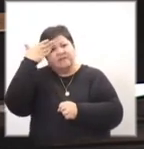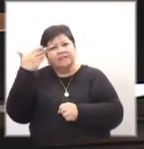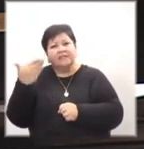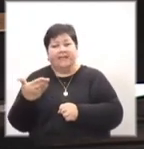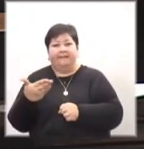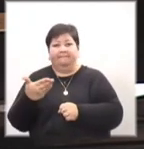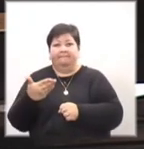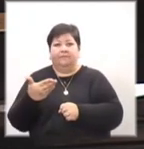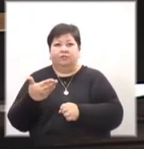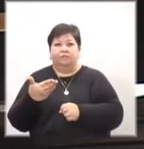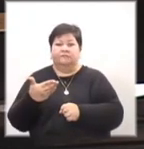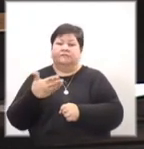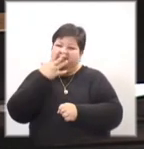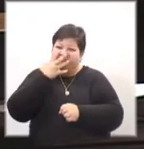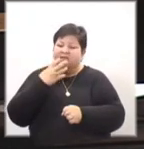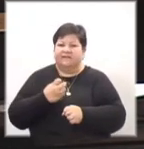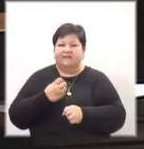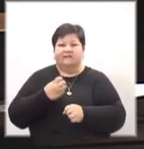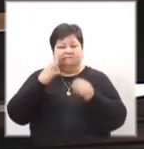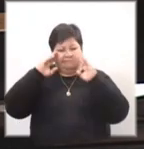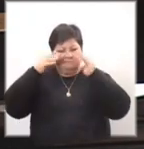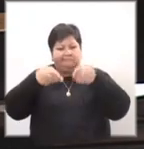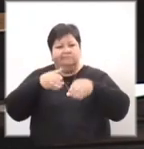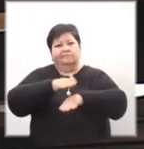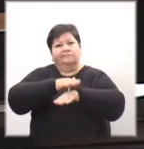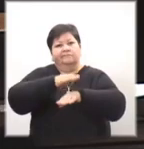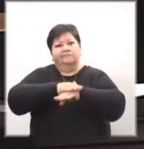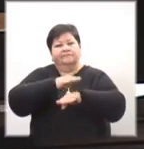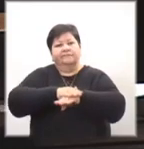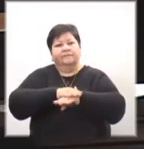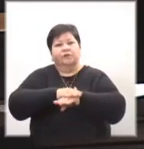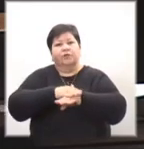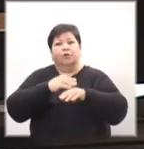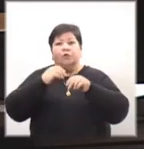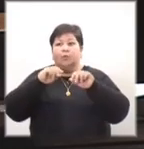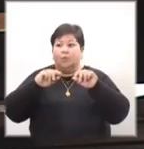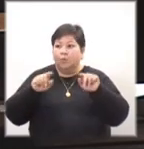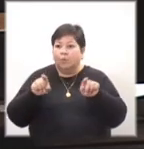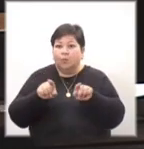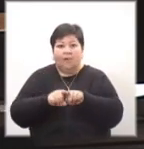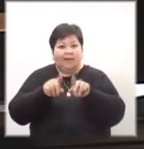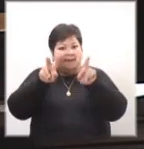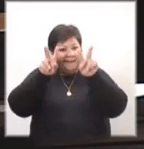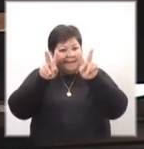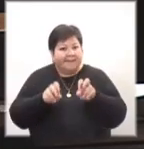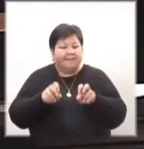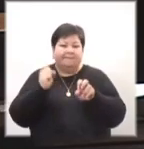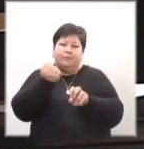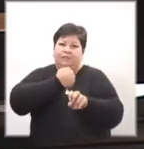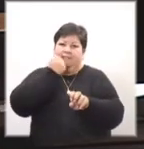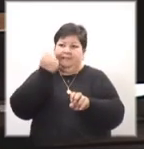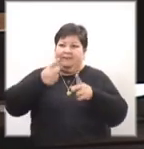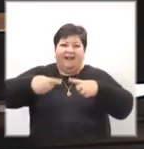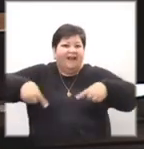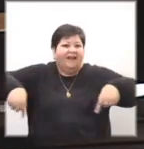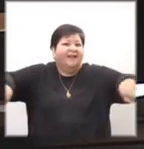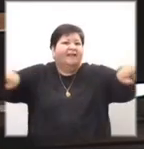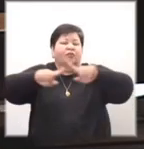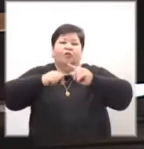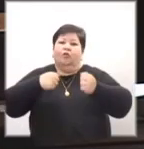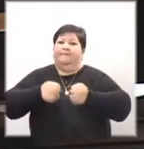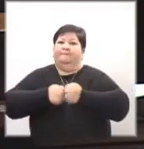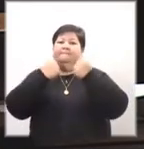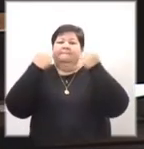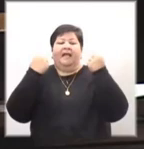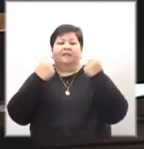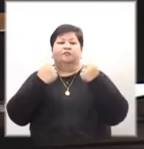desempeñado un papel serio, dedicado y responsable, tal como lo requiere un tema tan sensible para la población que tendrá efectos de corto,